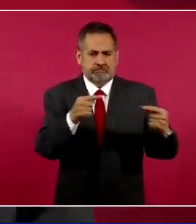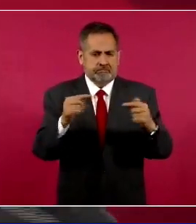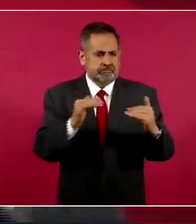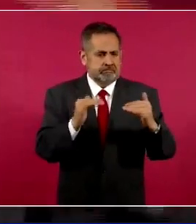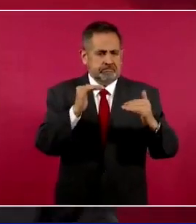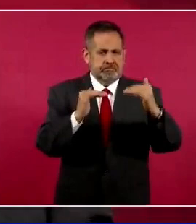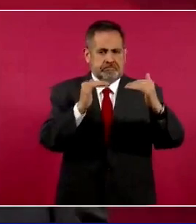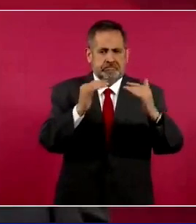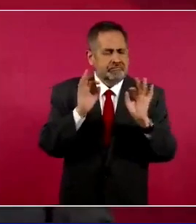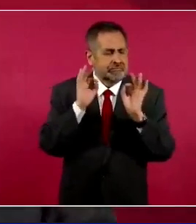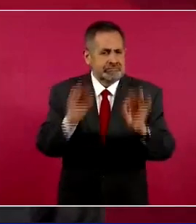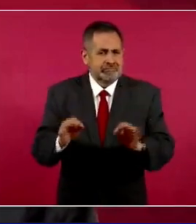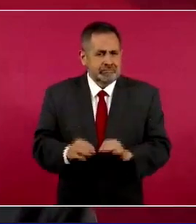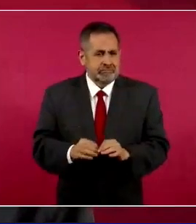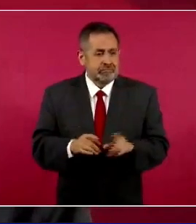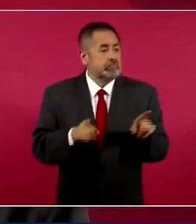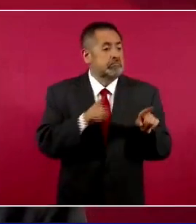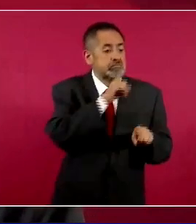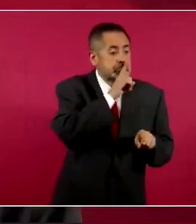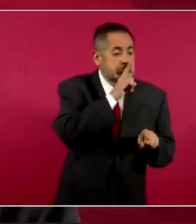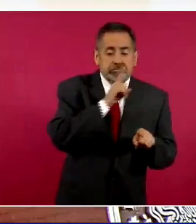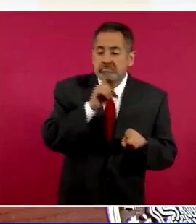No tiene por qué haber censura.